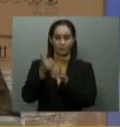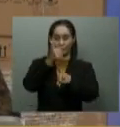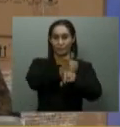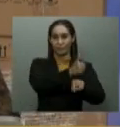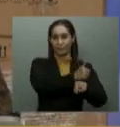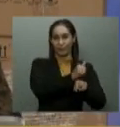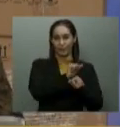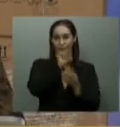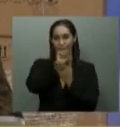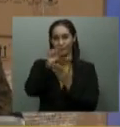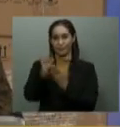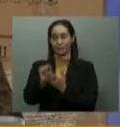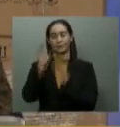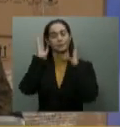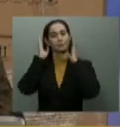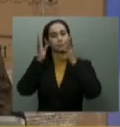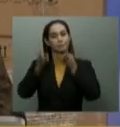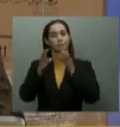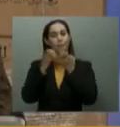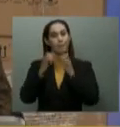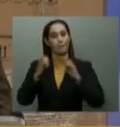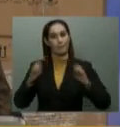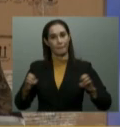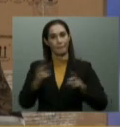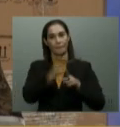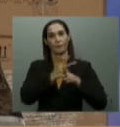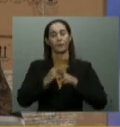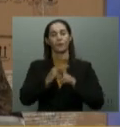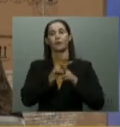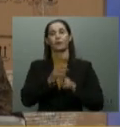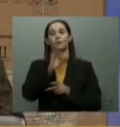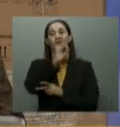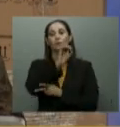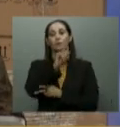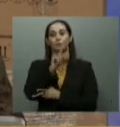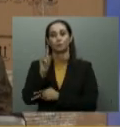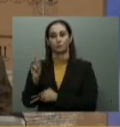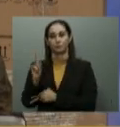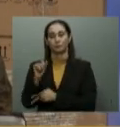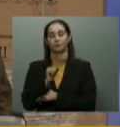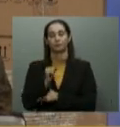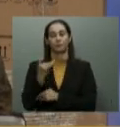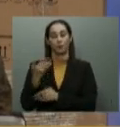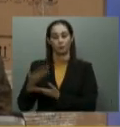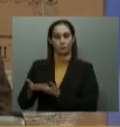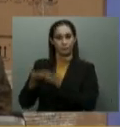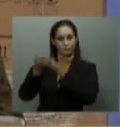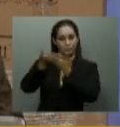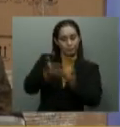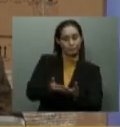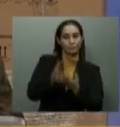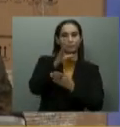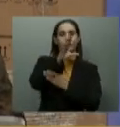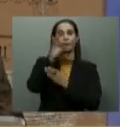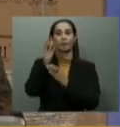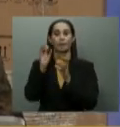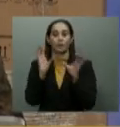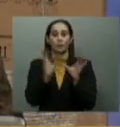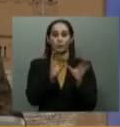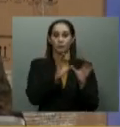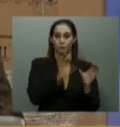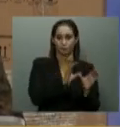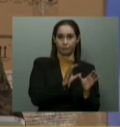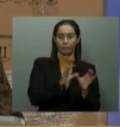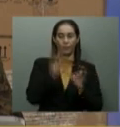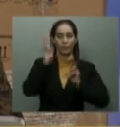tema si fuera de esa forma yo me imagino que el monitoreo allá aquí o donde sea deberá de utilizar como plataforma el internet